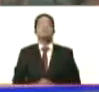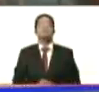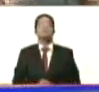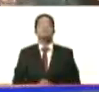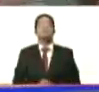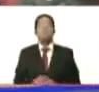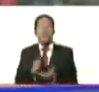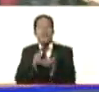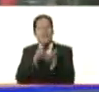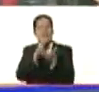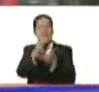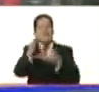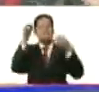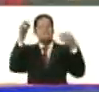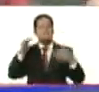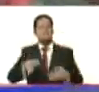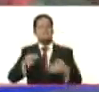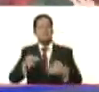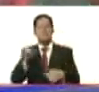¡Leales!